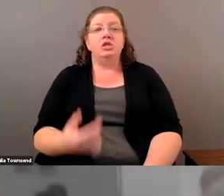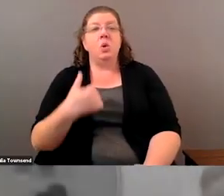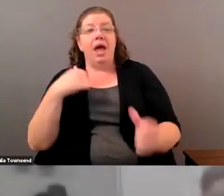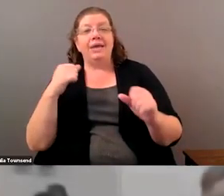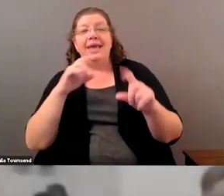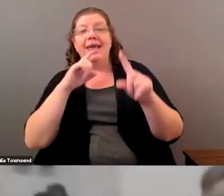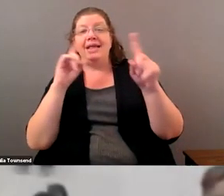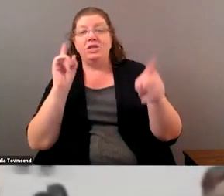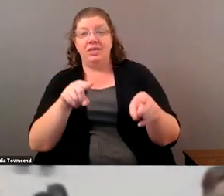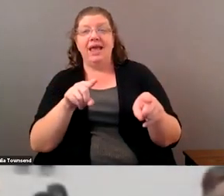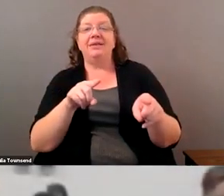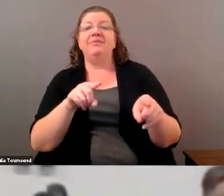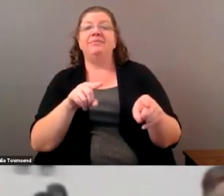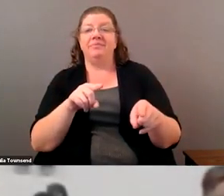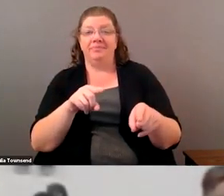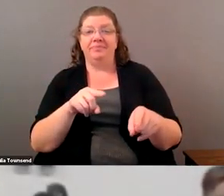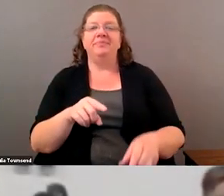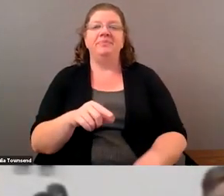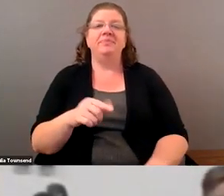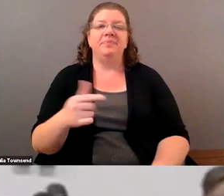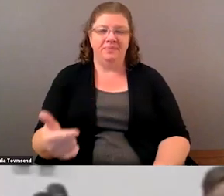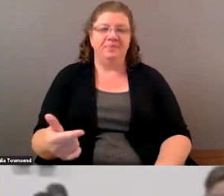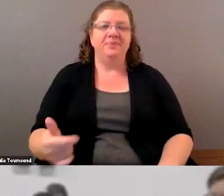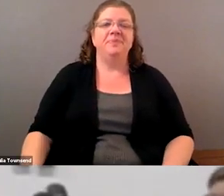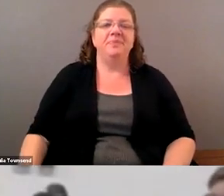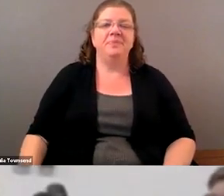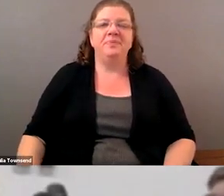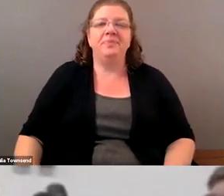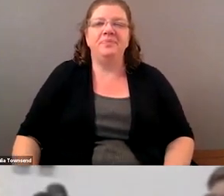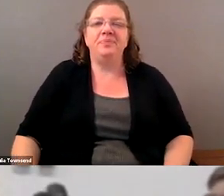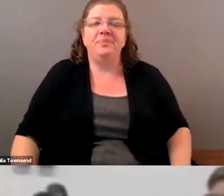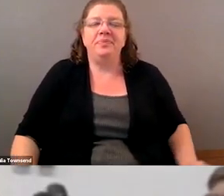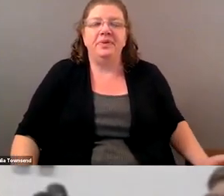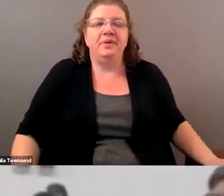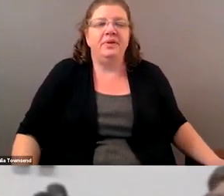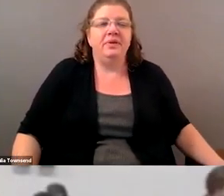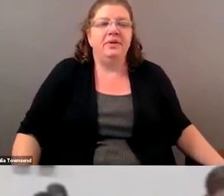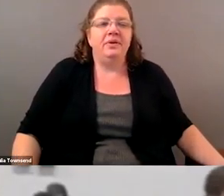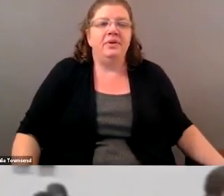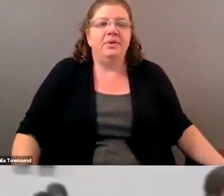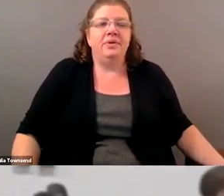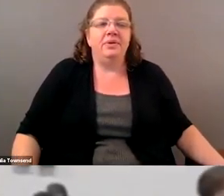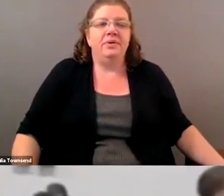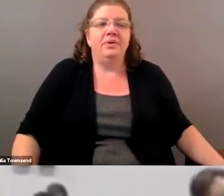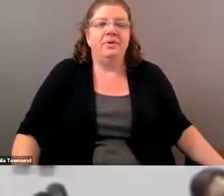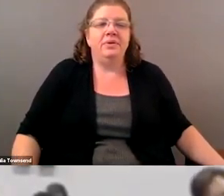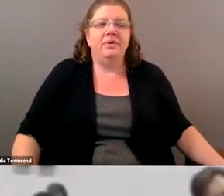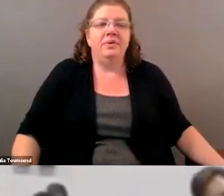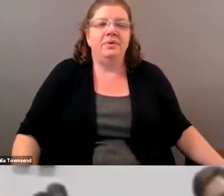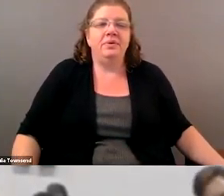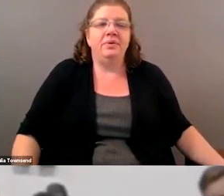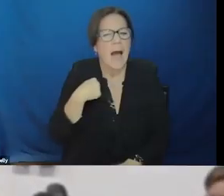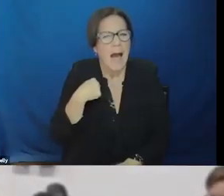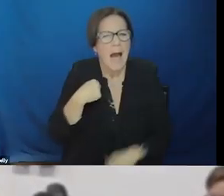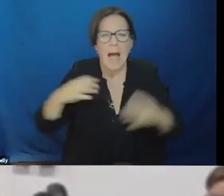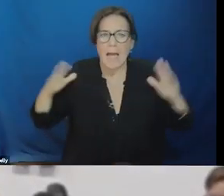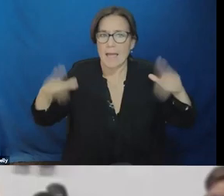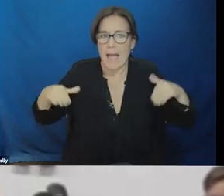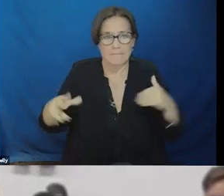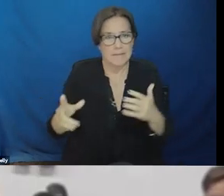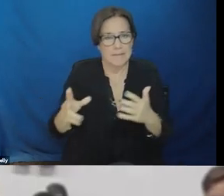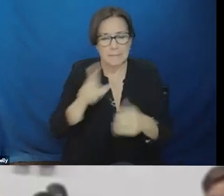asegurarme de que enfaticen eso pregunta si yo puedo contestar eso sí bueno pues